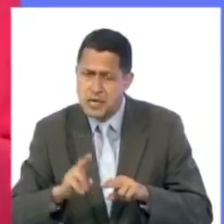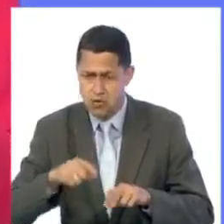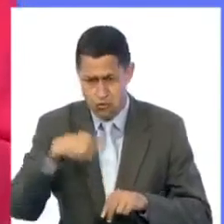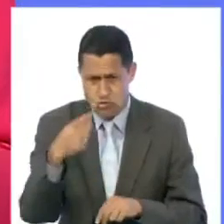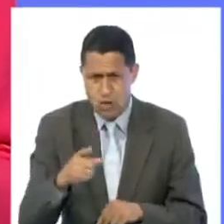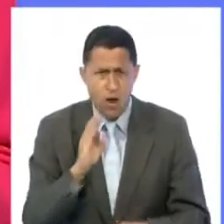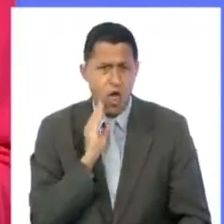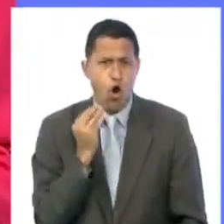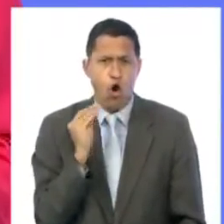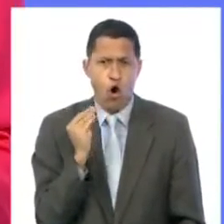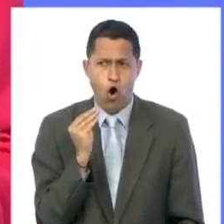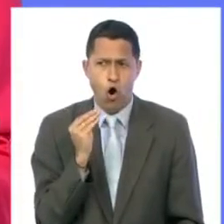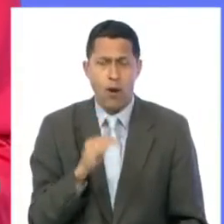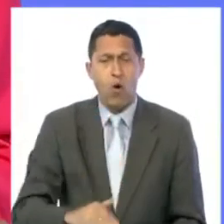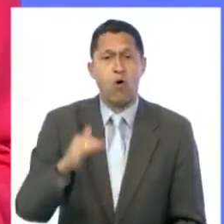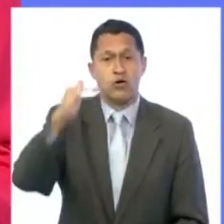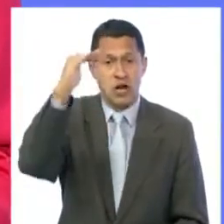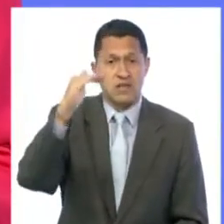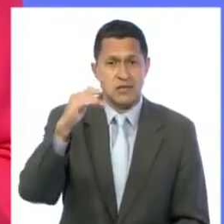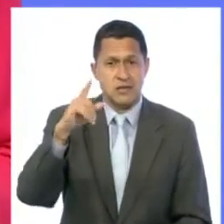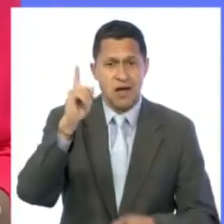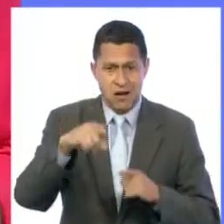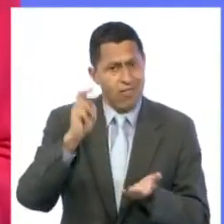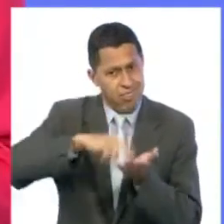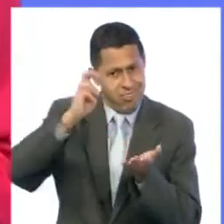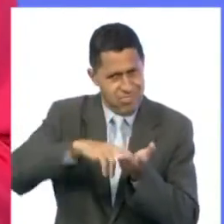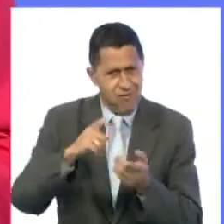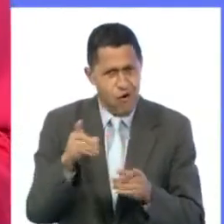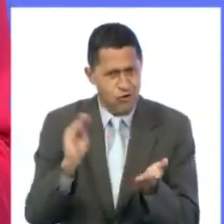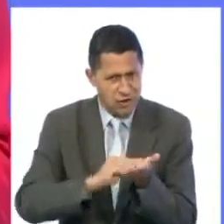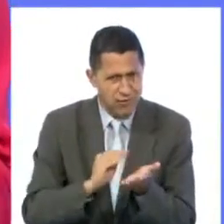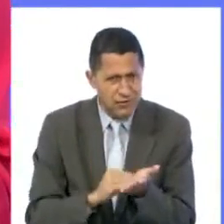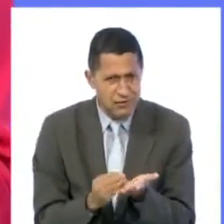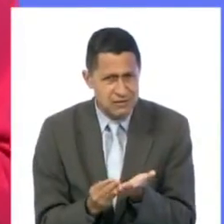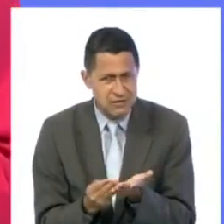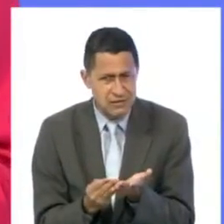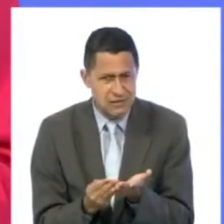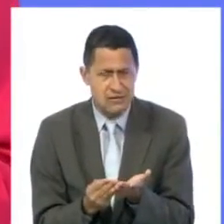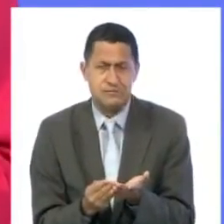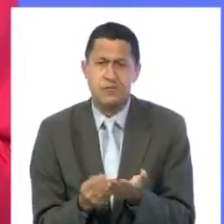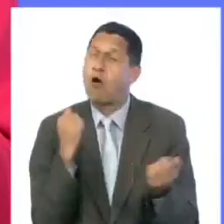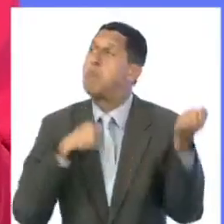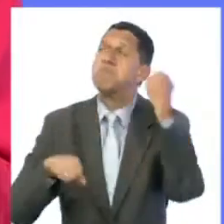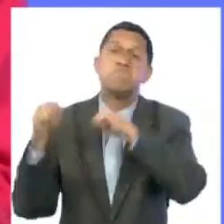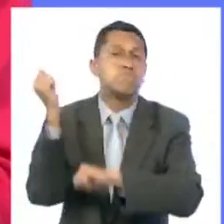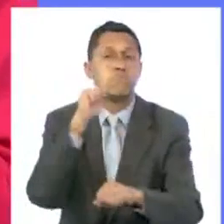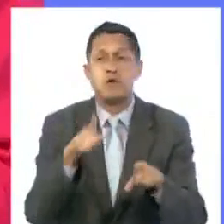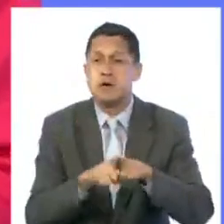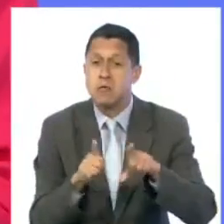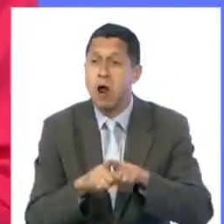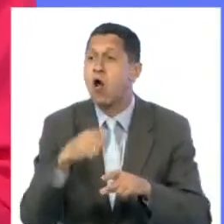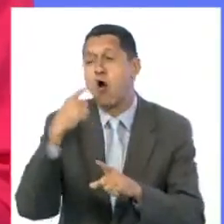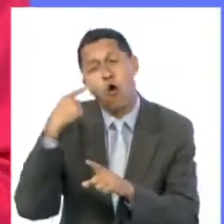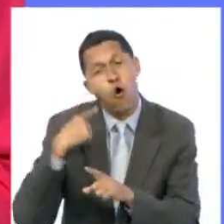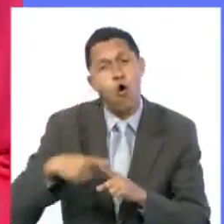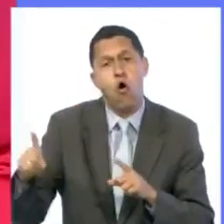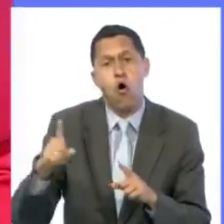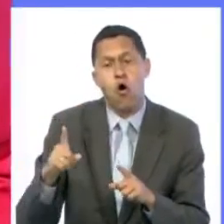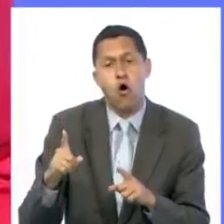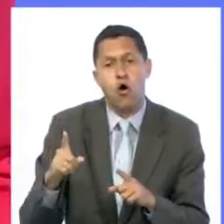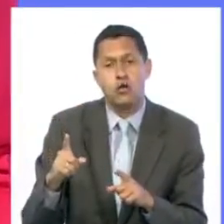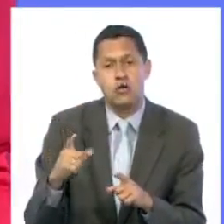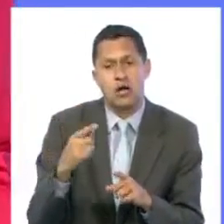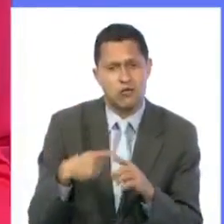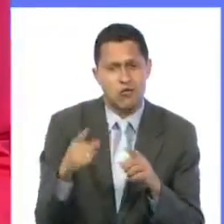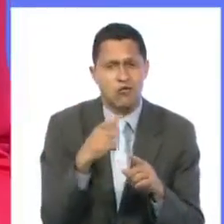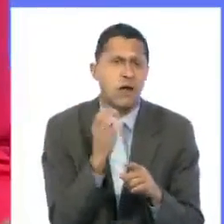multidisciplinario es primordial en esto. El psicopedagogo, el terapista ocupacional, la familia,